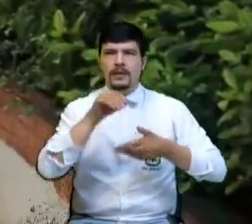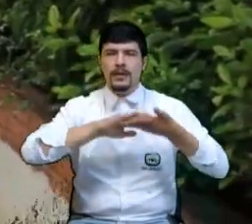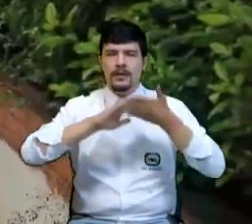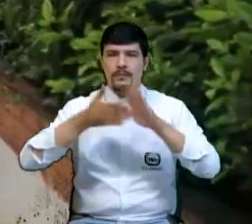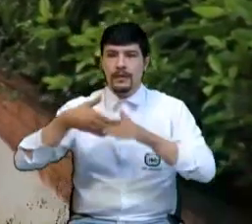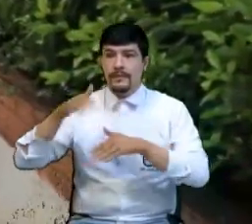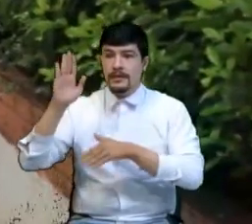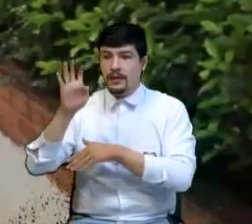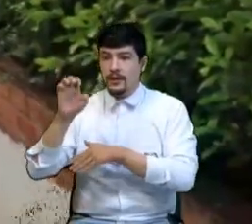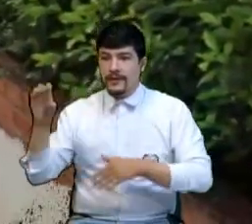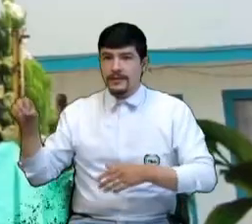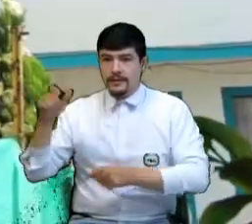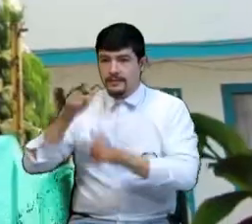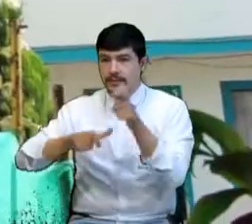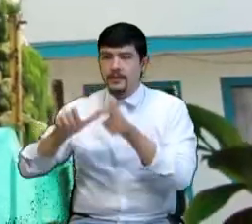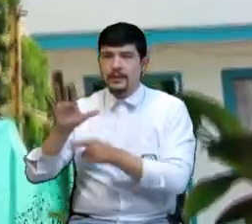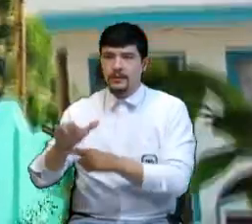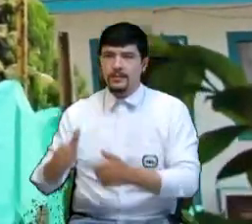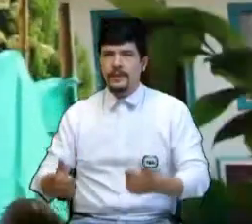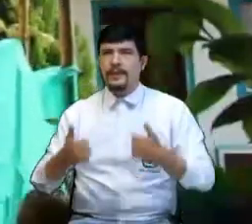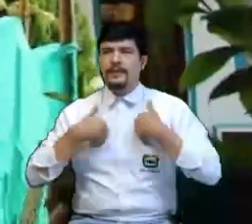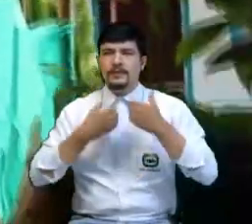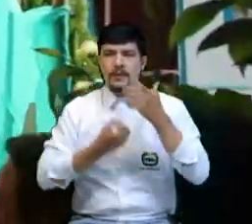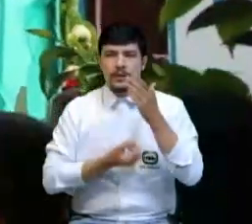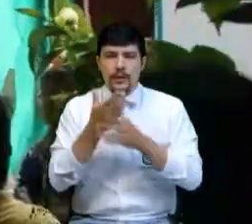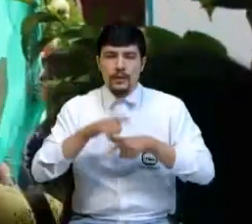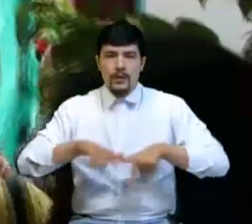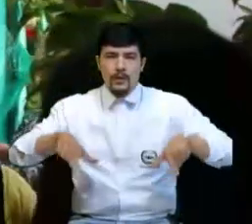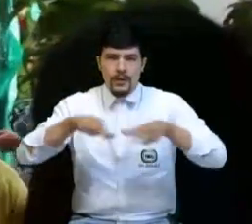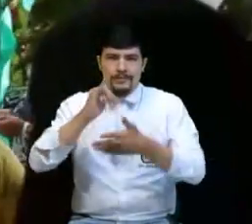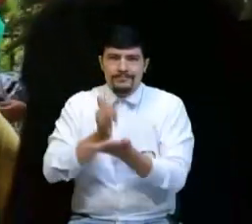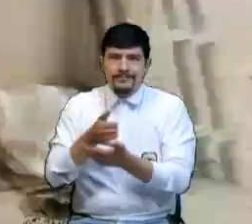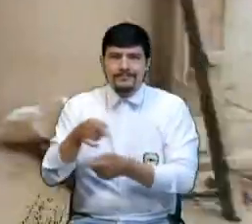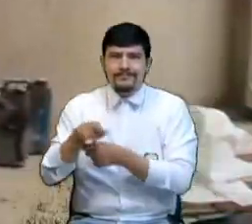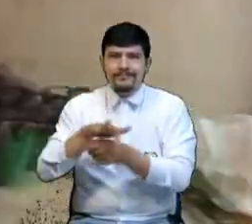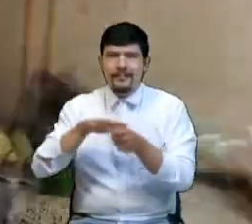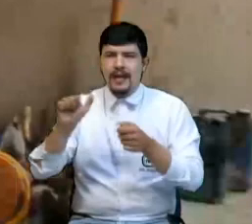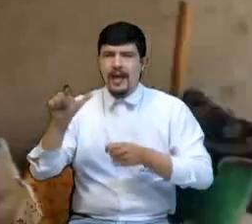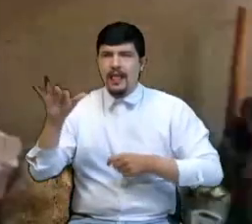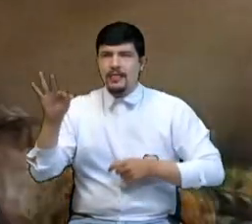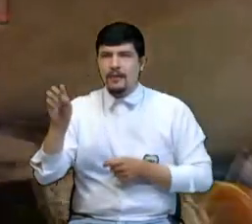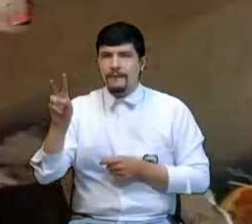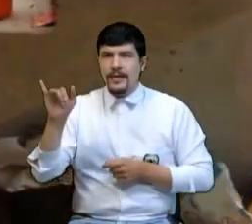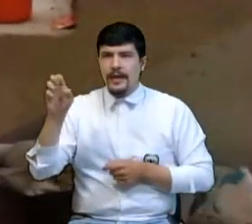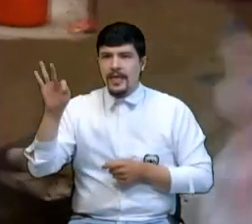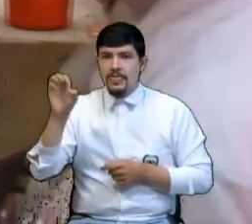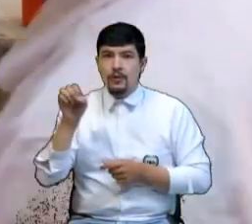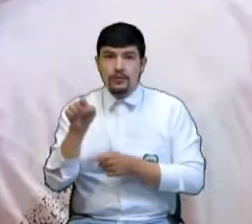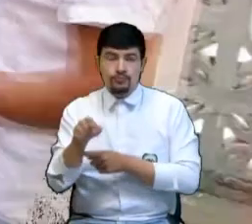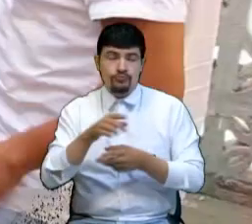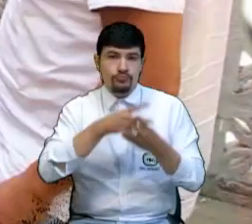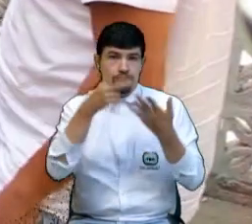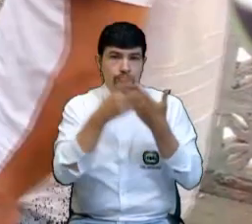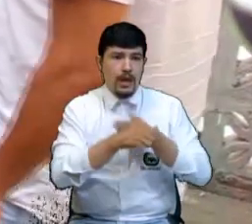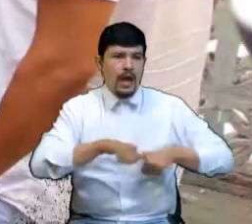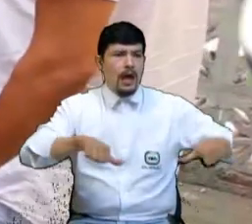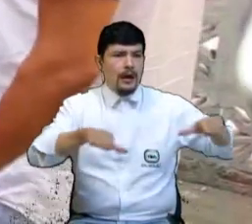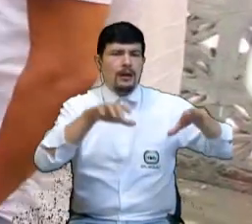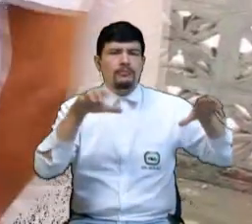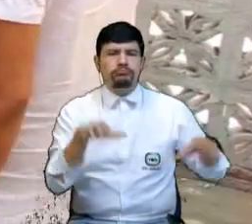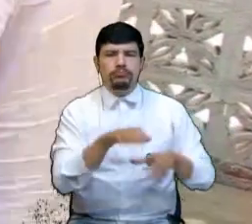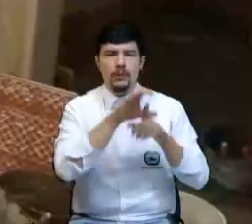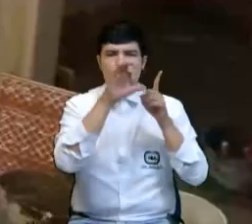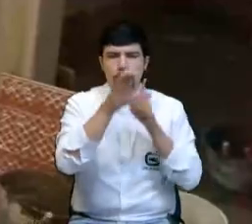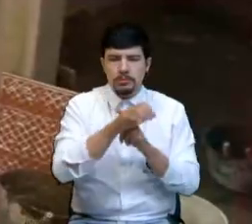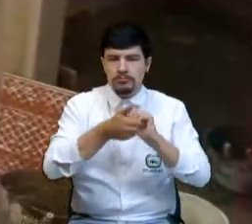más de 900 habitantes se beneficiarán del nuevo salón comunal del barrio alto viento un proyecto que contará con espacios para actividades culturales